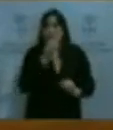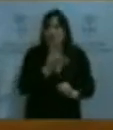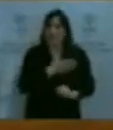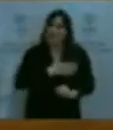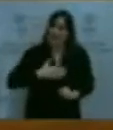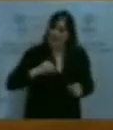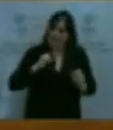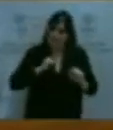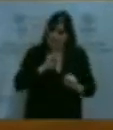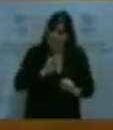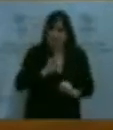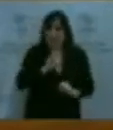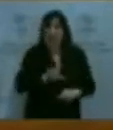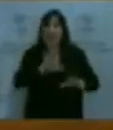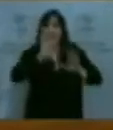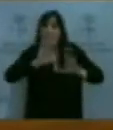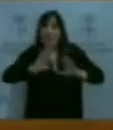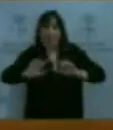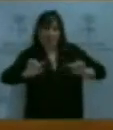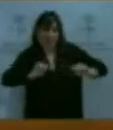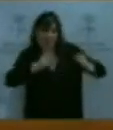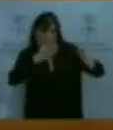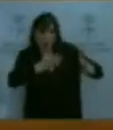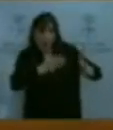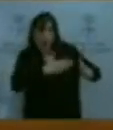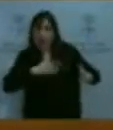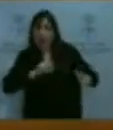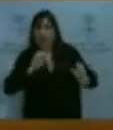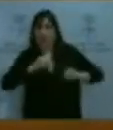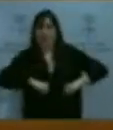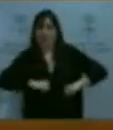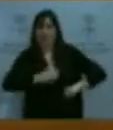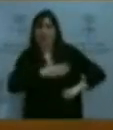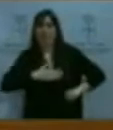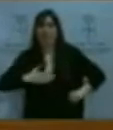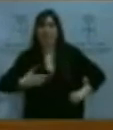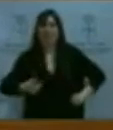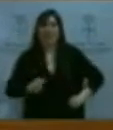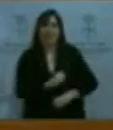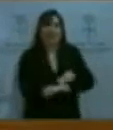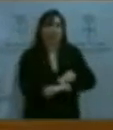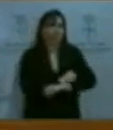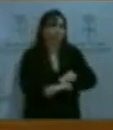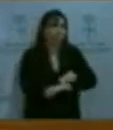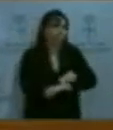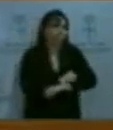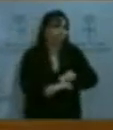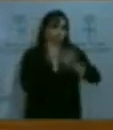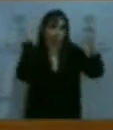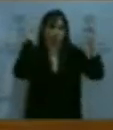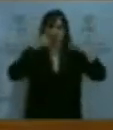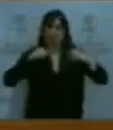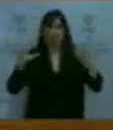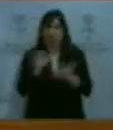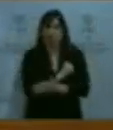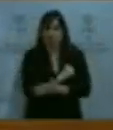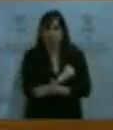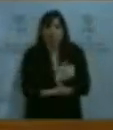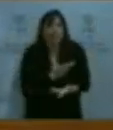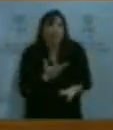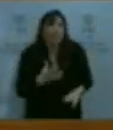pacto. Su dirección quiere reventar todos los pactos. Y por mucho que un buen consejero de cualquier comunidad